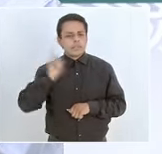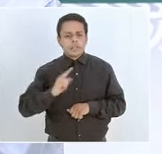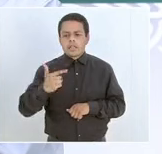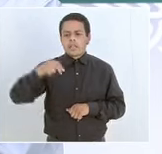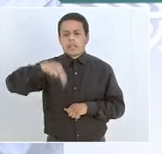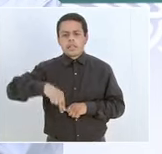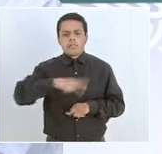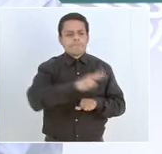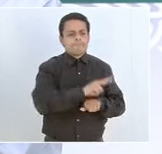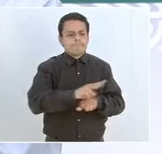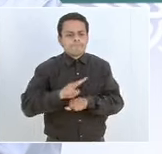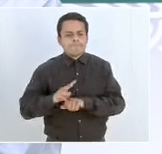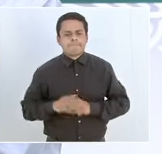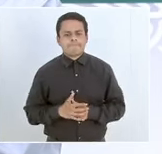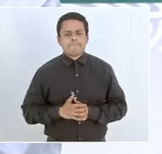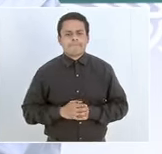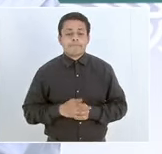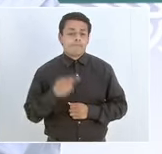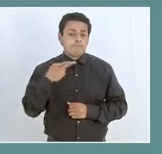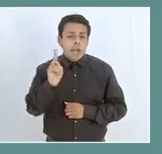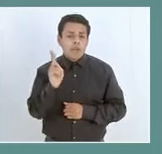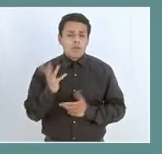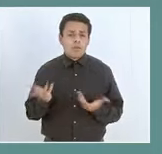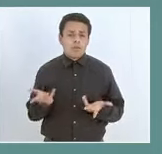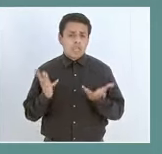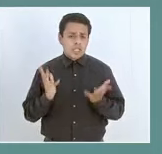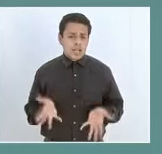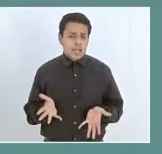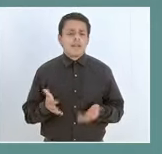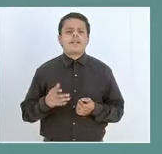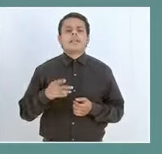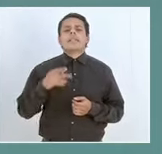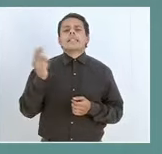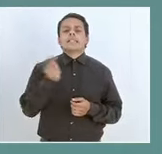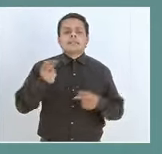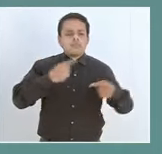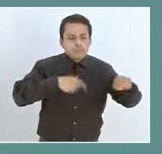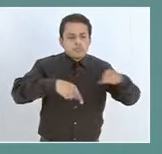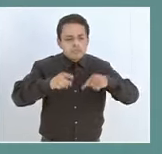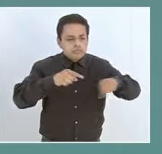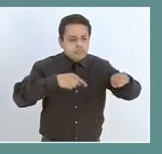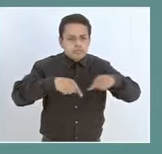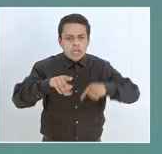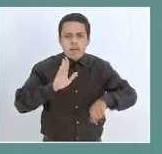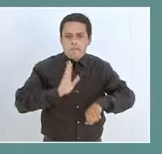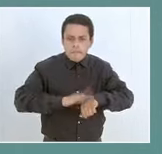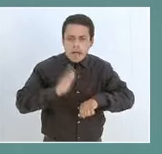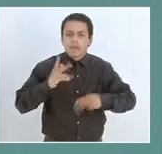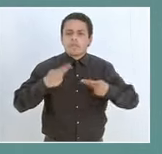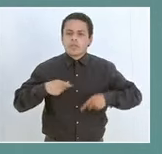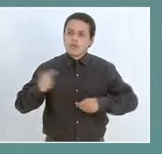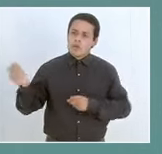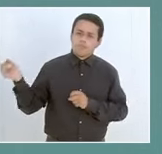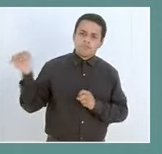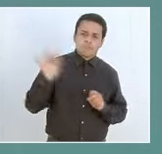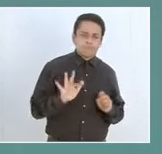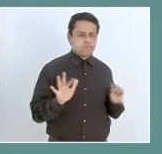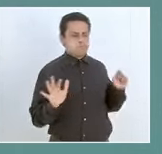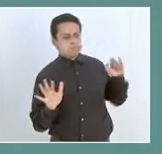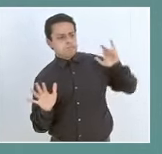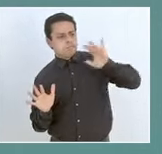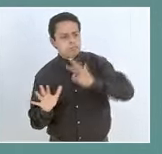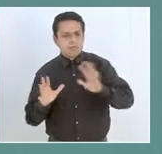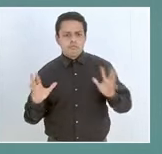Guardia Nacional, pero vamos a movilizar a más elementos y vamos